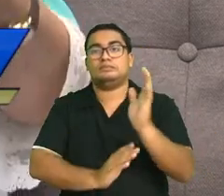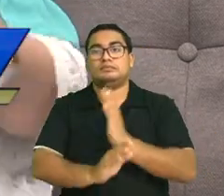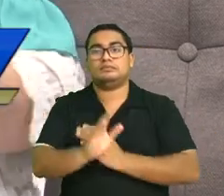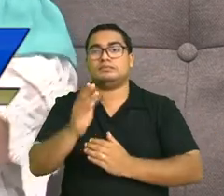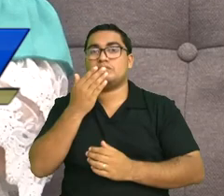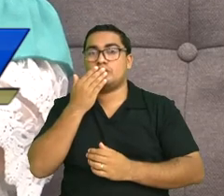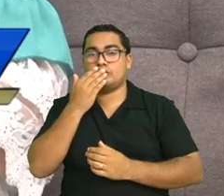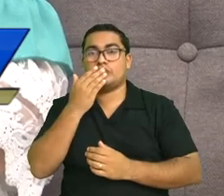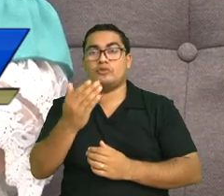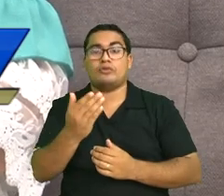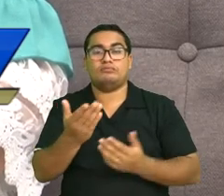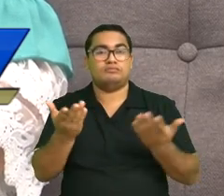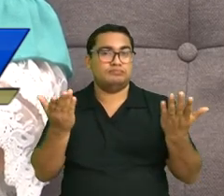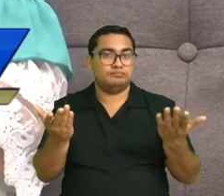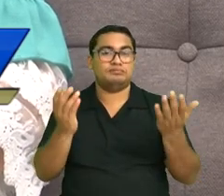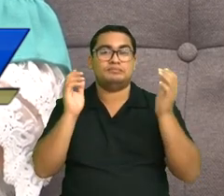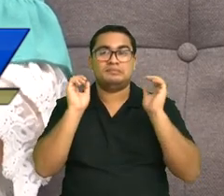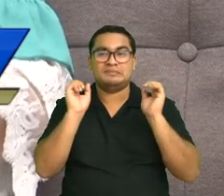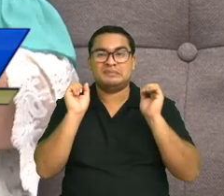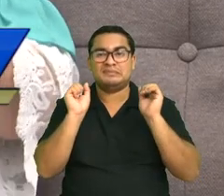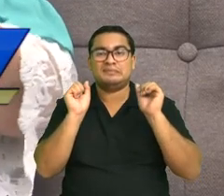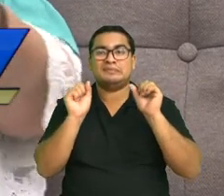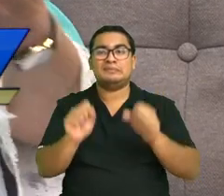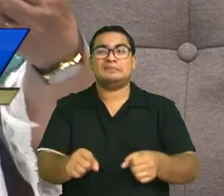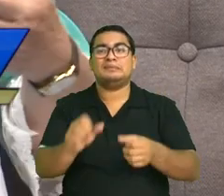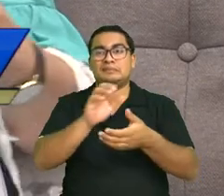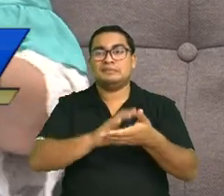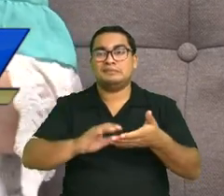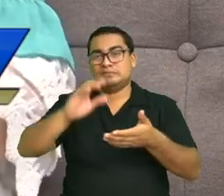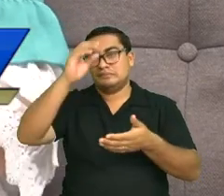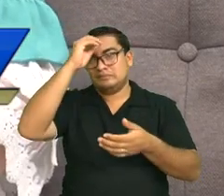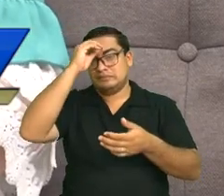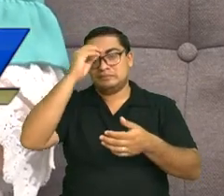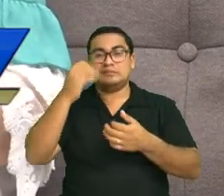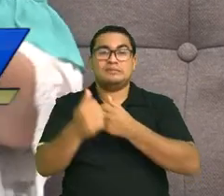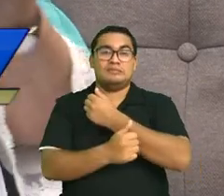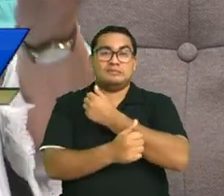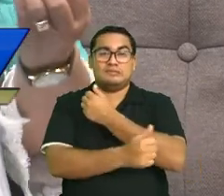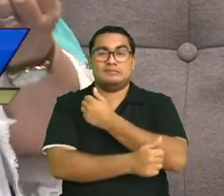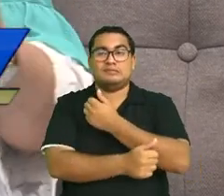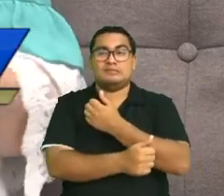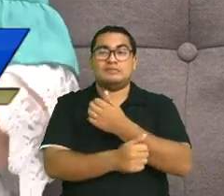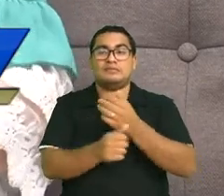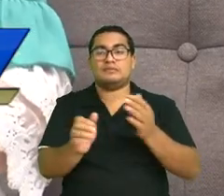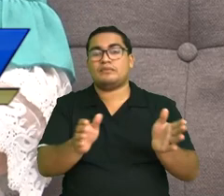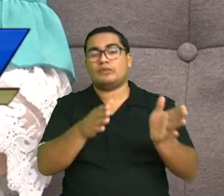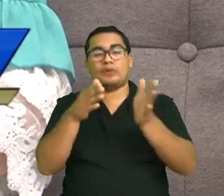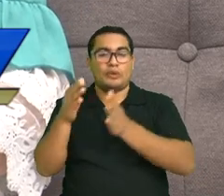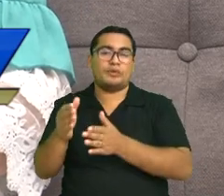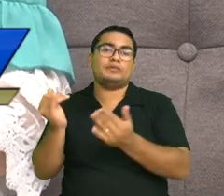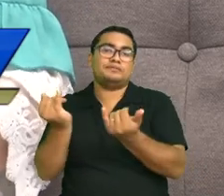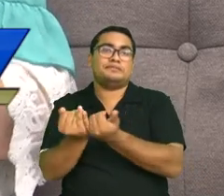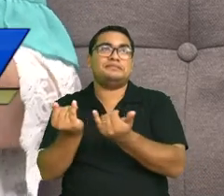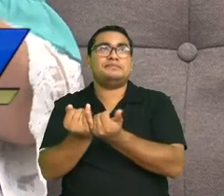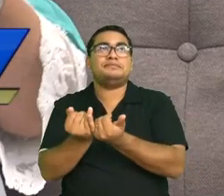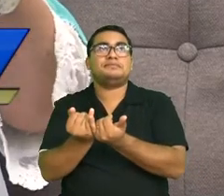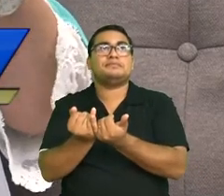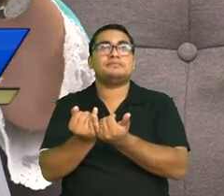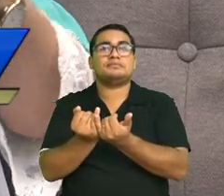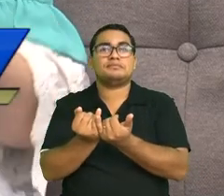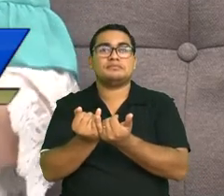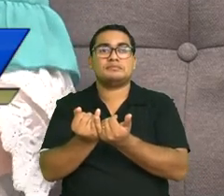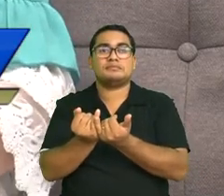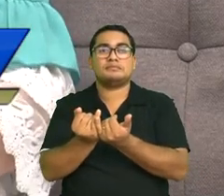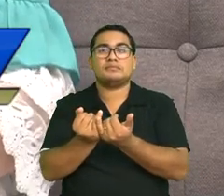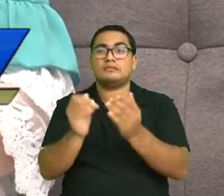favorezcan, por un lado, el aprendizaje de los estudiantes y por otro lado también fortalecer ese